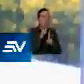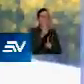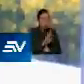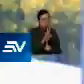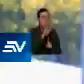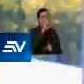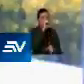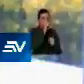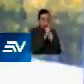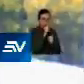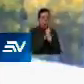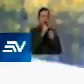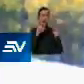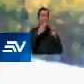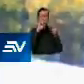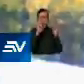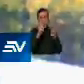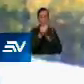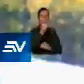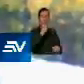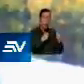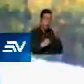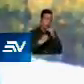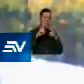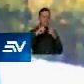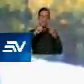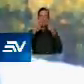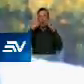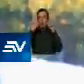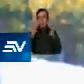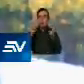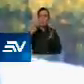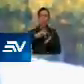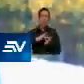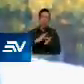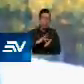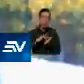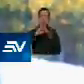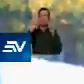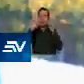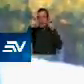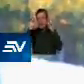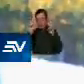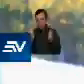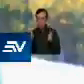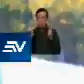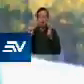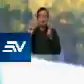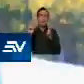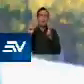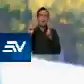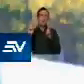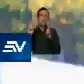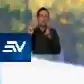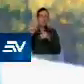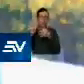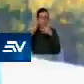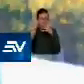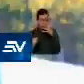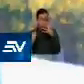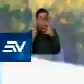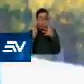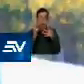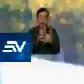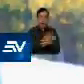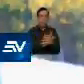están definidos para garantizar la alimentación y la sostenibilidad de los servicios básicos y la operatividad de los sectores ya definidos en las